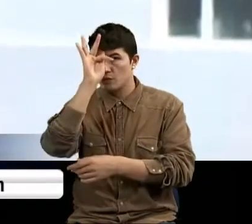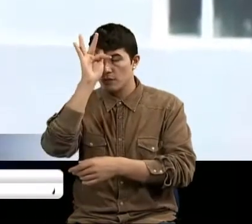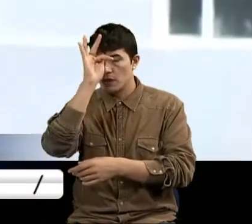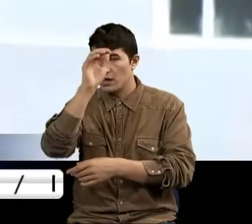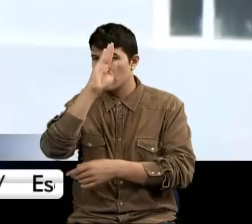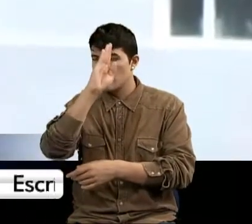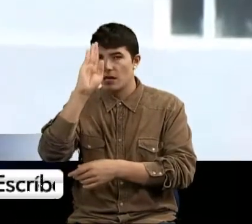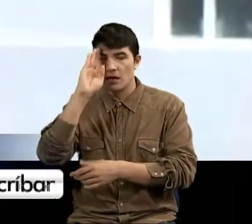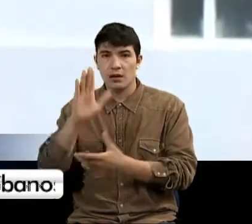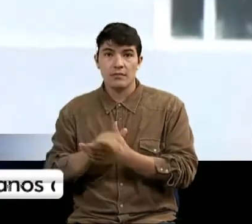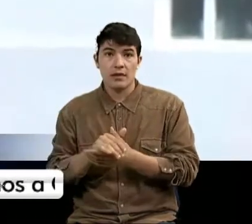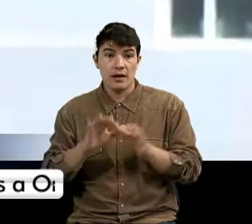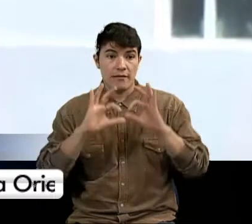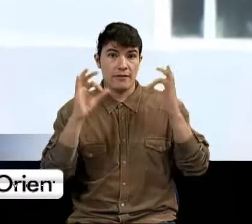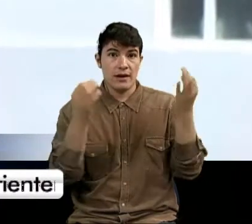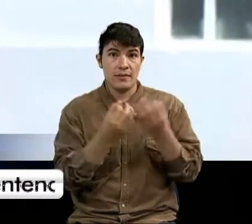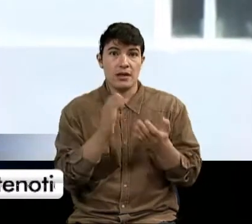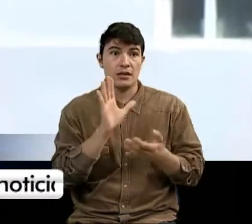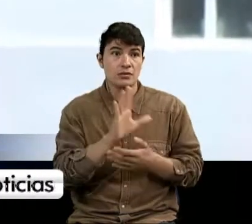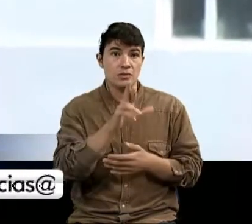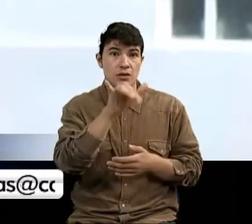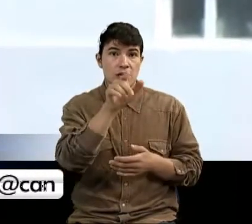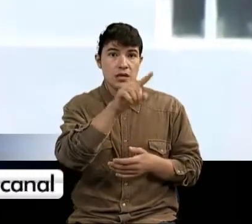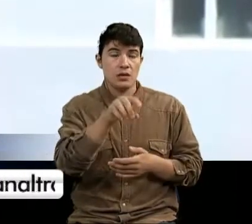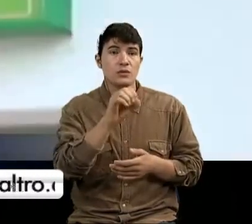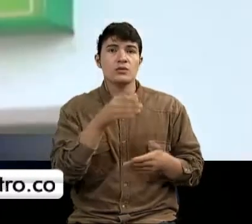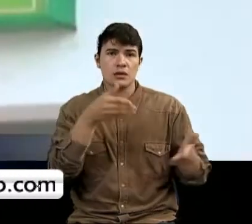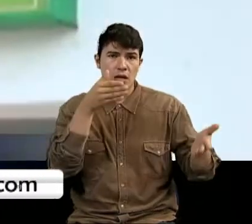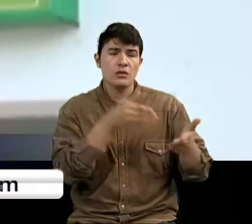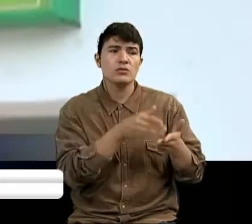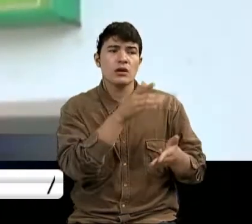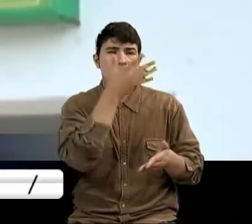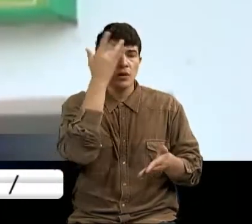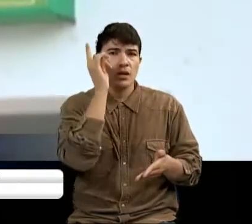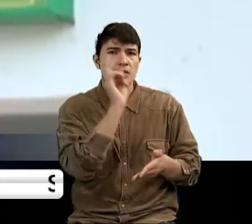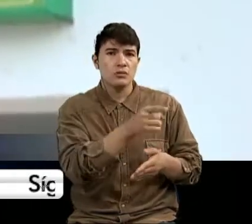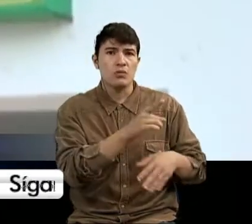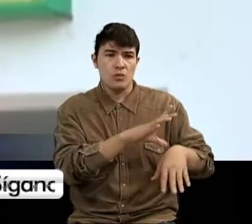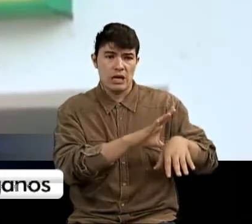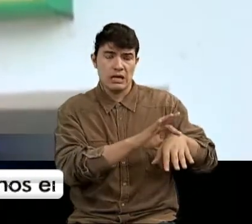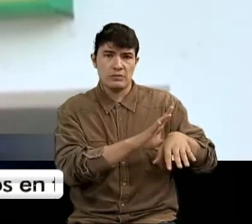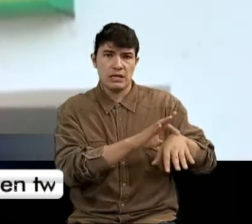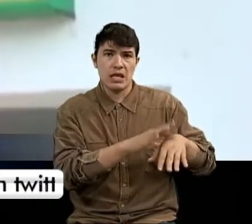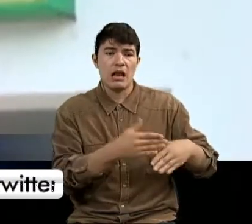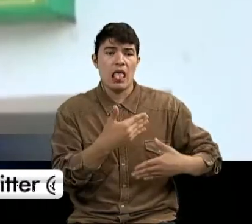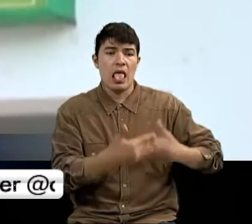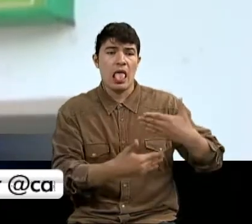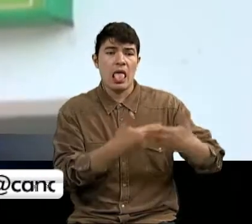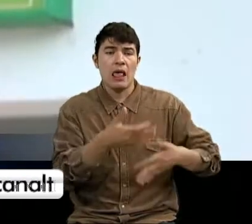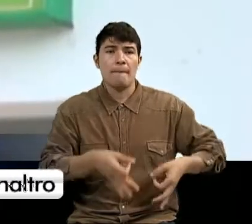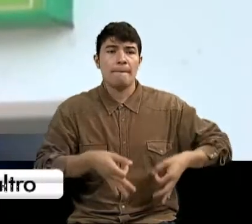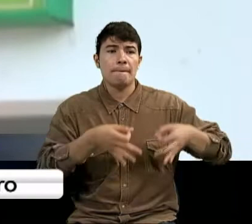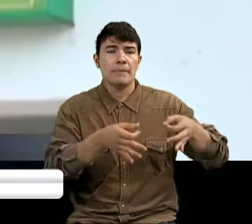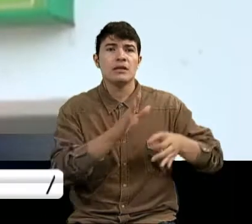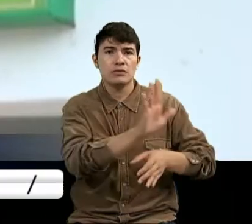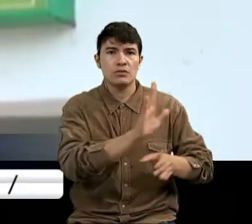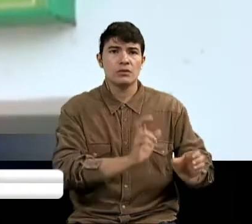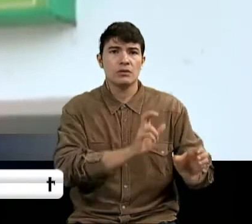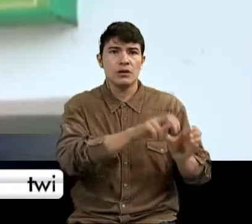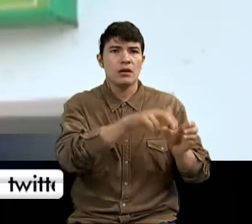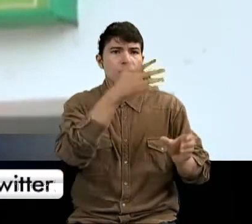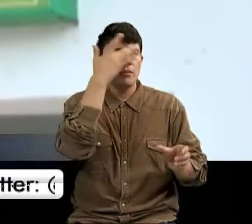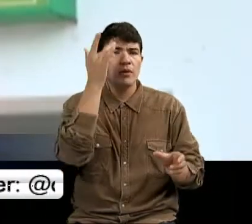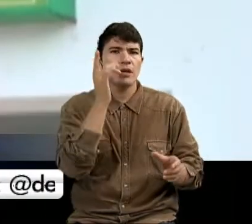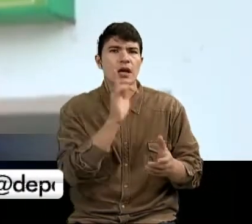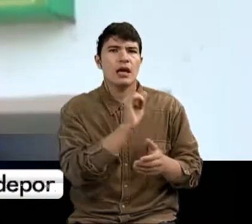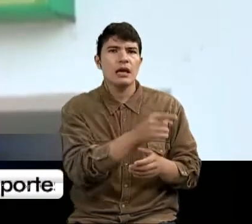ante eso los familiares de ríos león denunciaron una posible negligencia por parte de la epe s a la cual era afiliado debido